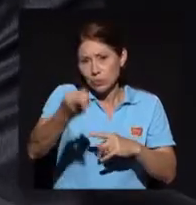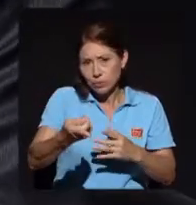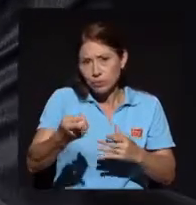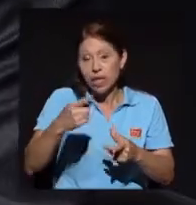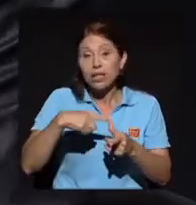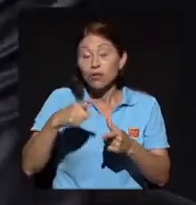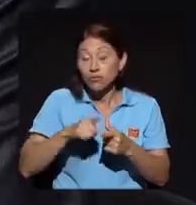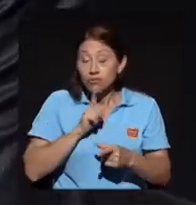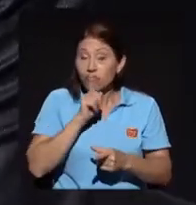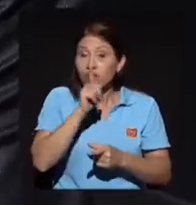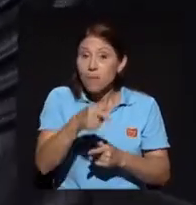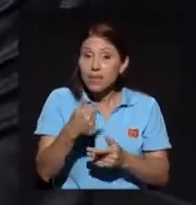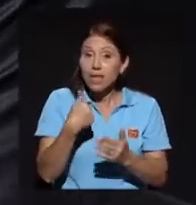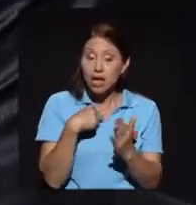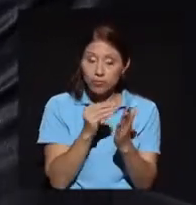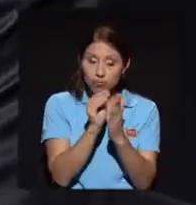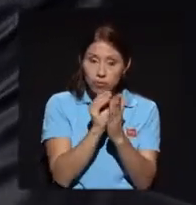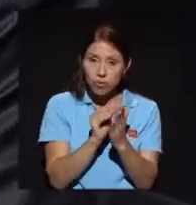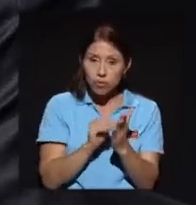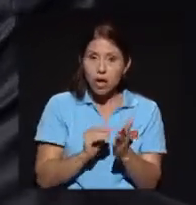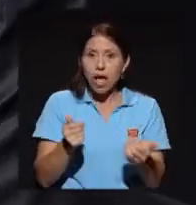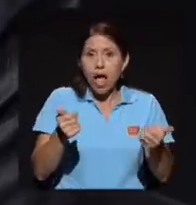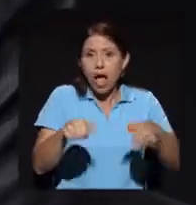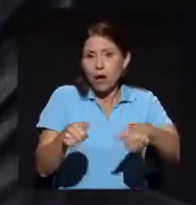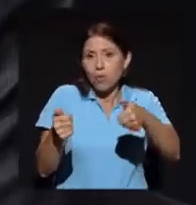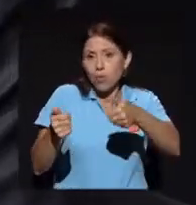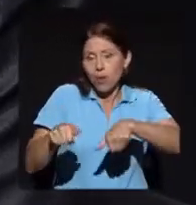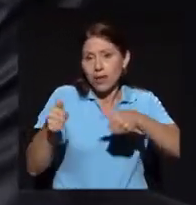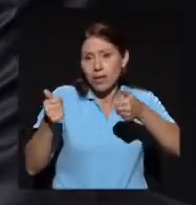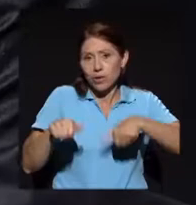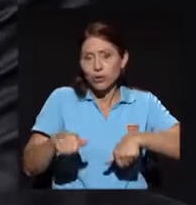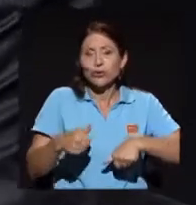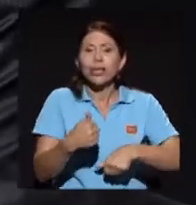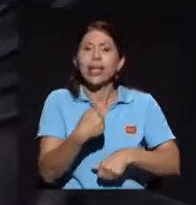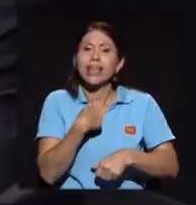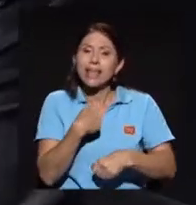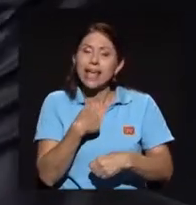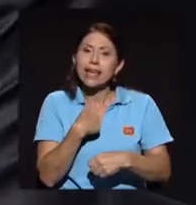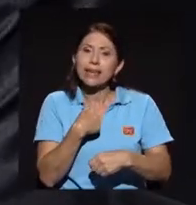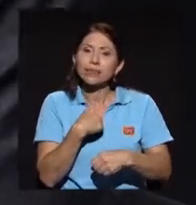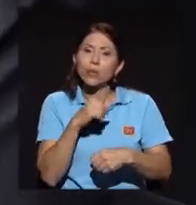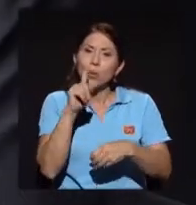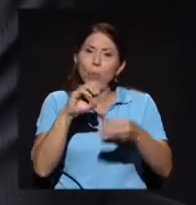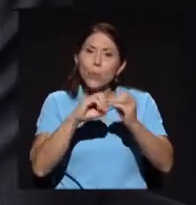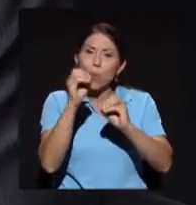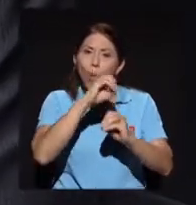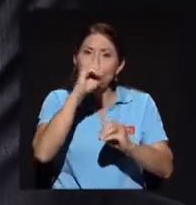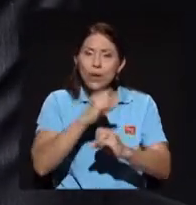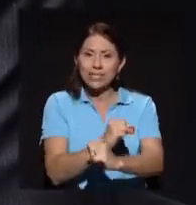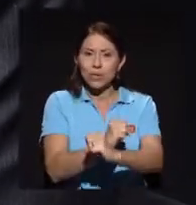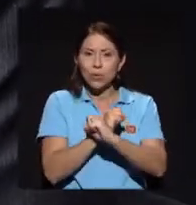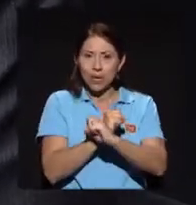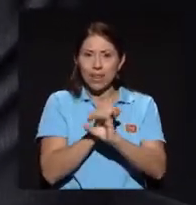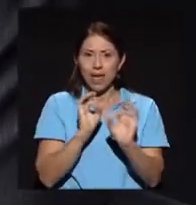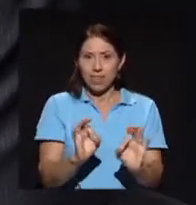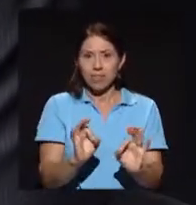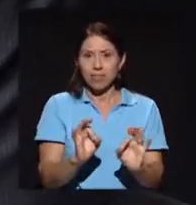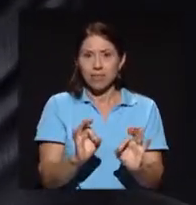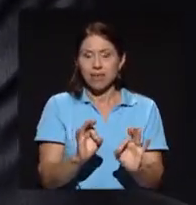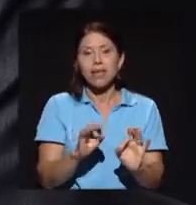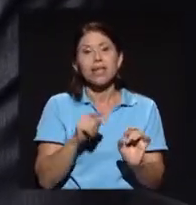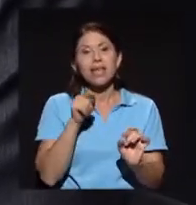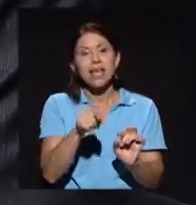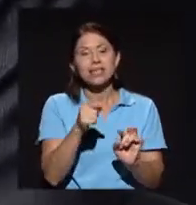tienen un grado d llamémosla así de seguridad de que se van a